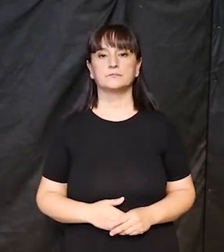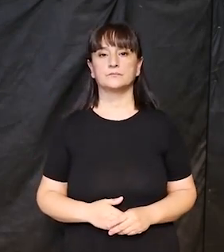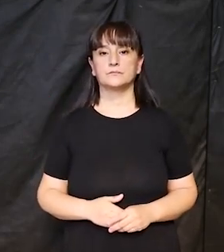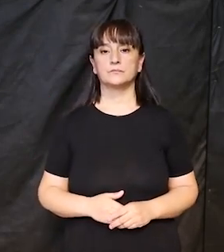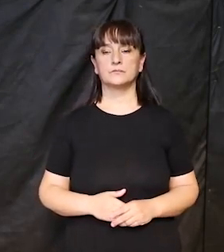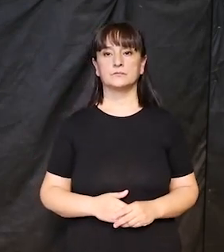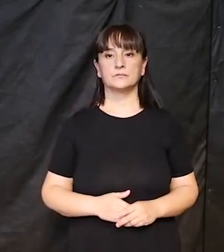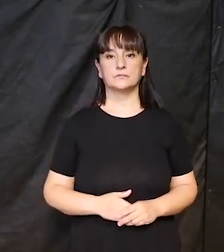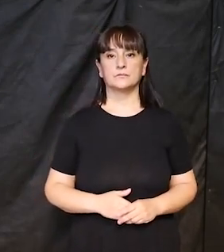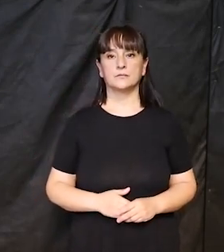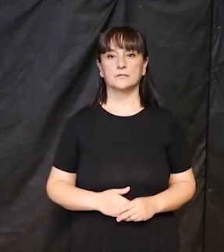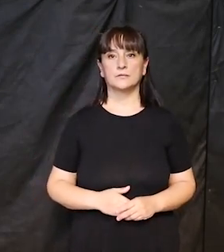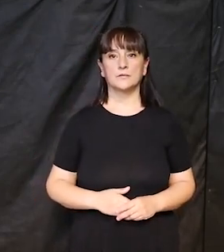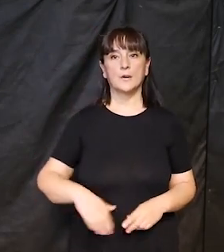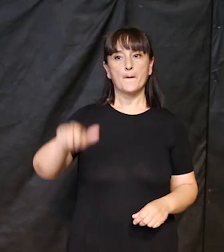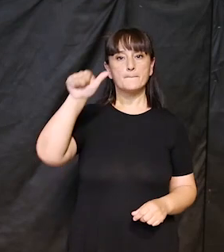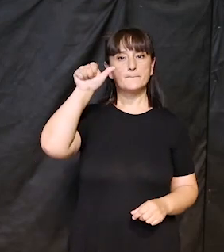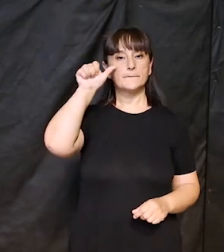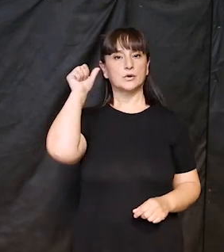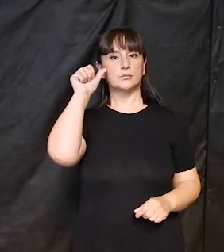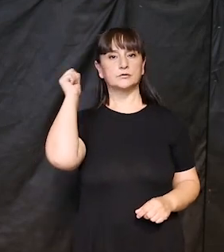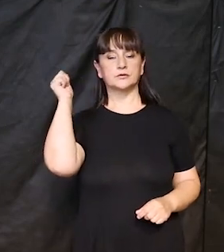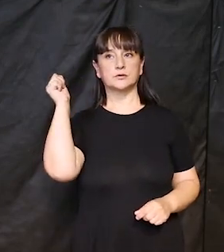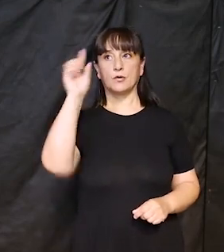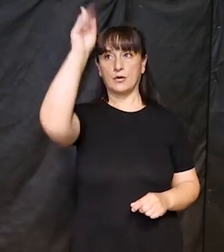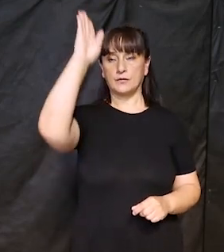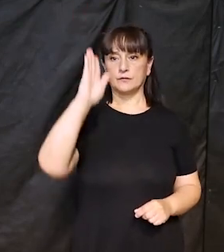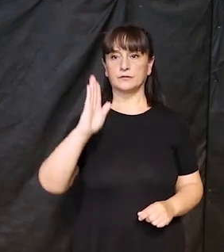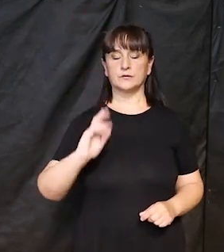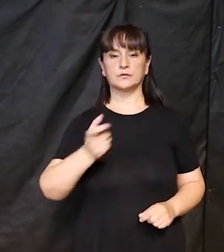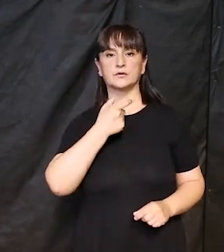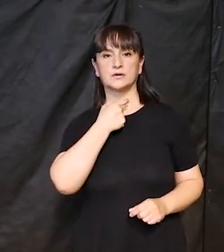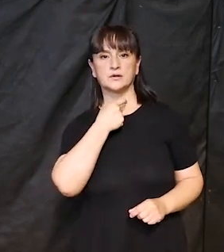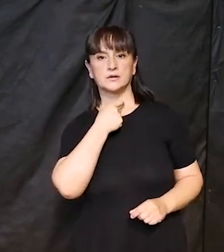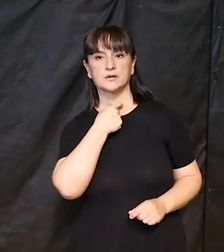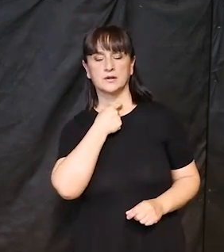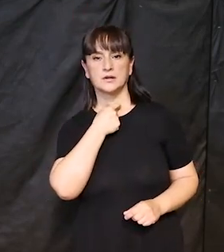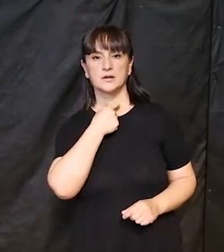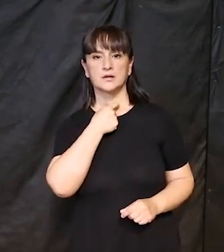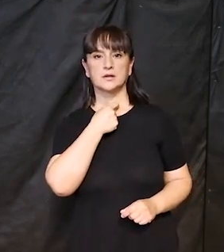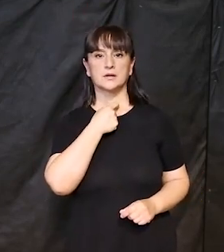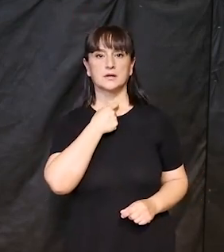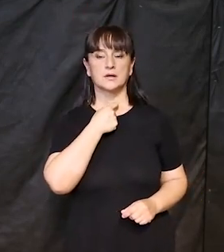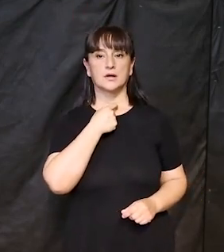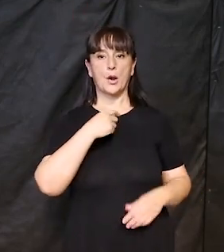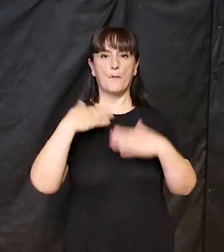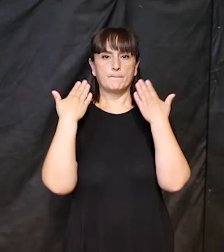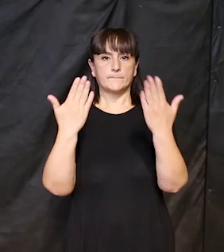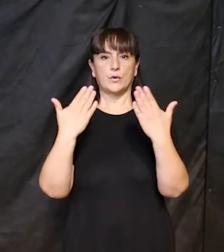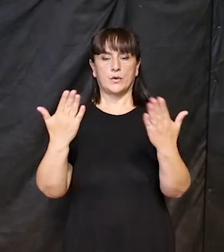propósito de dios y en ese propósito dios quiere que nos desarrollemos no solamente nuestra vida personal sino que